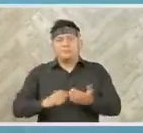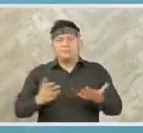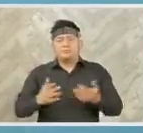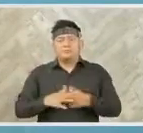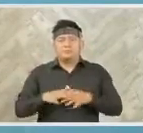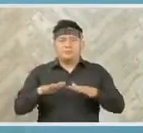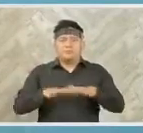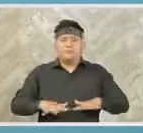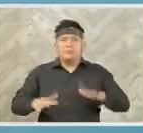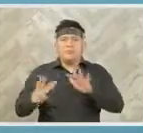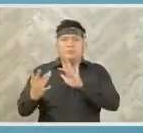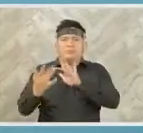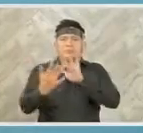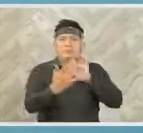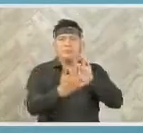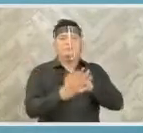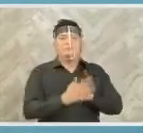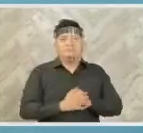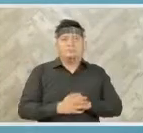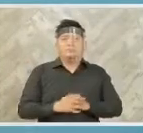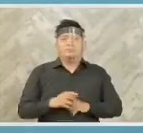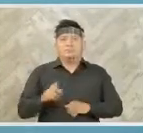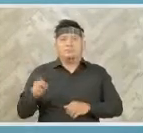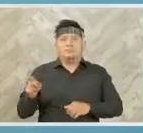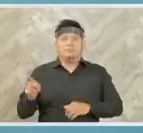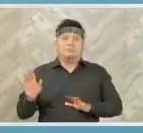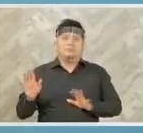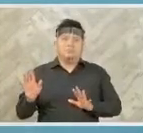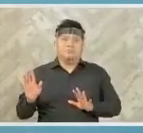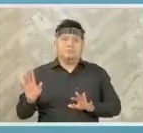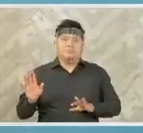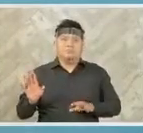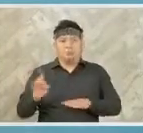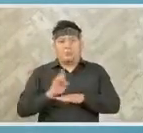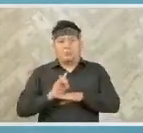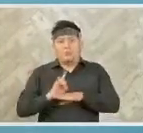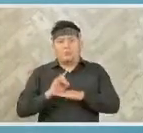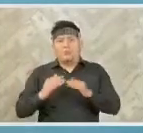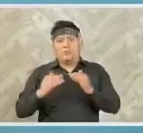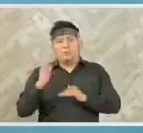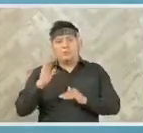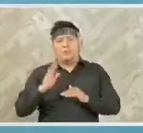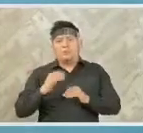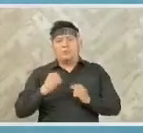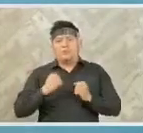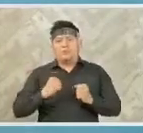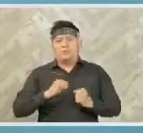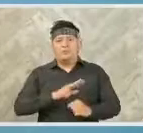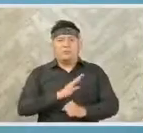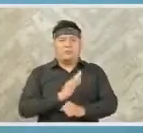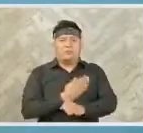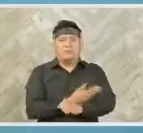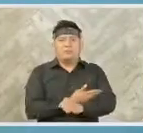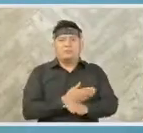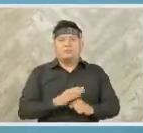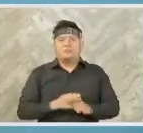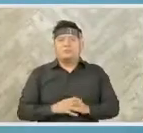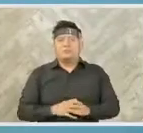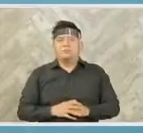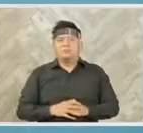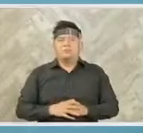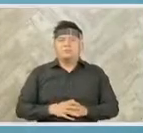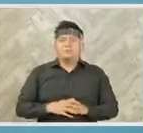estos escenarios de conectividad, ya que pues realmente no sería algo útil, sino sería un esfuerzo estéril también pues dotar